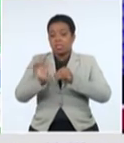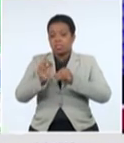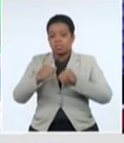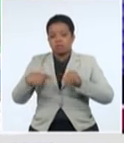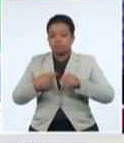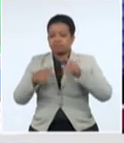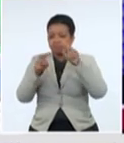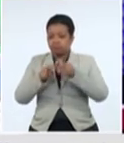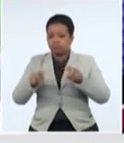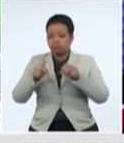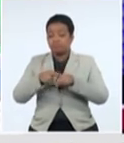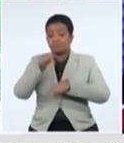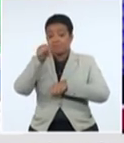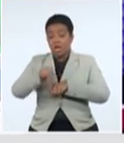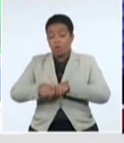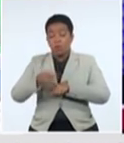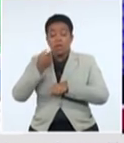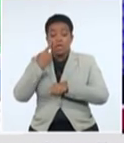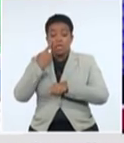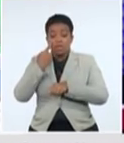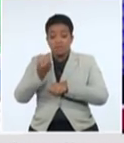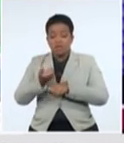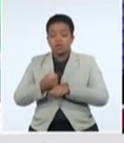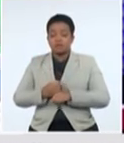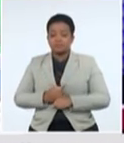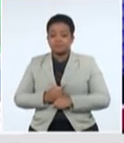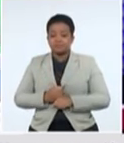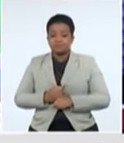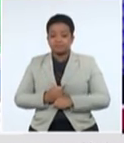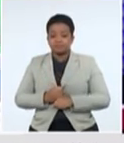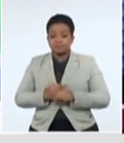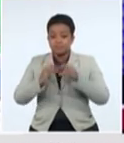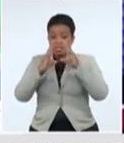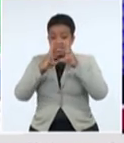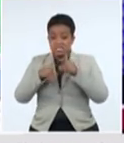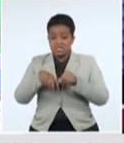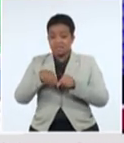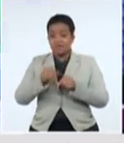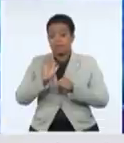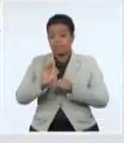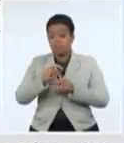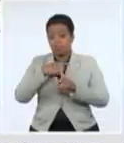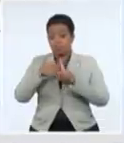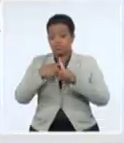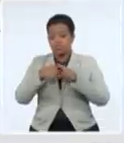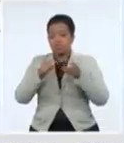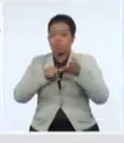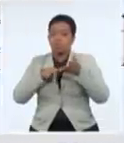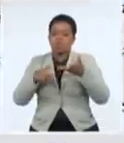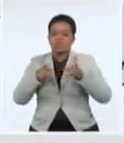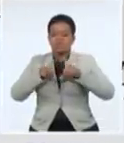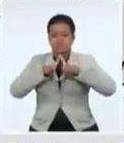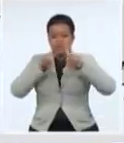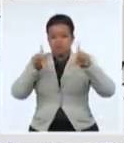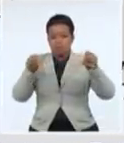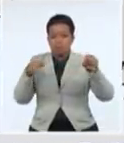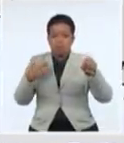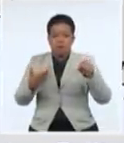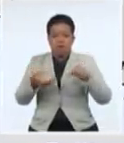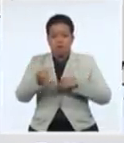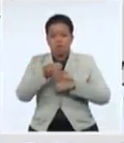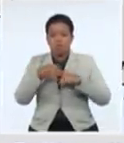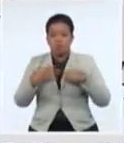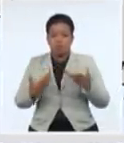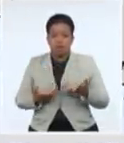ver el comportamiento de la incidencia del número de casos por provincias y territorios. Ahí lo